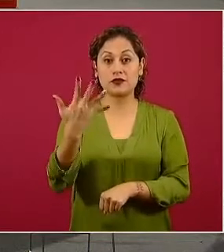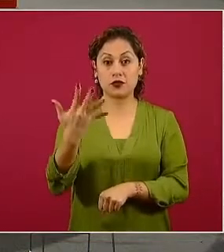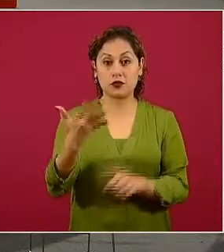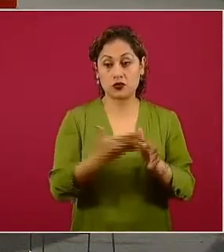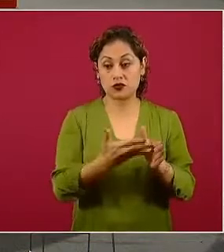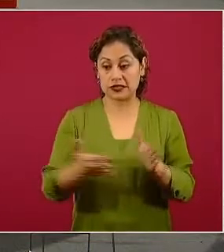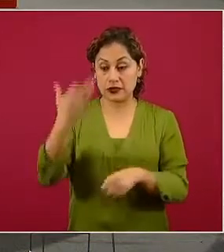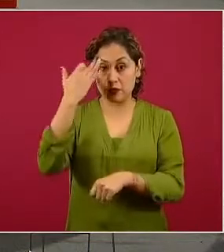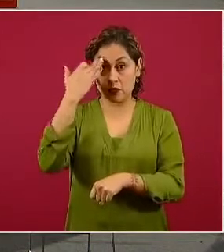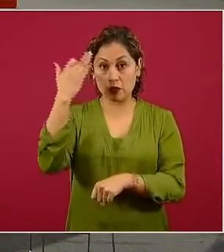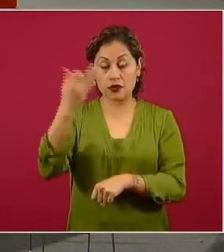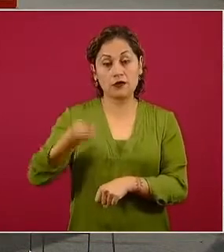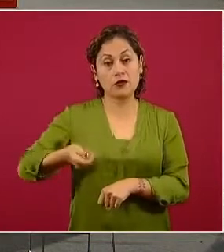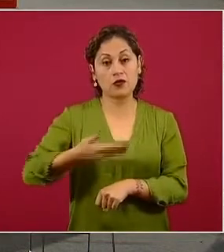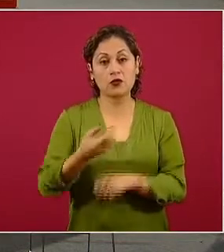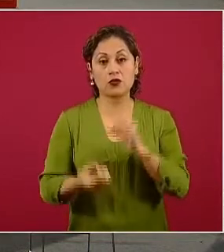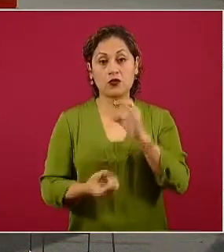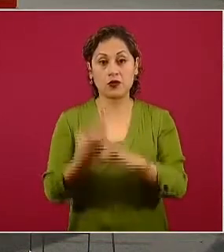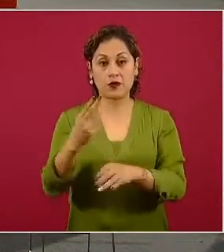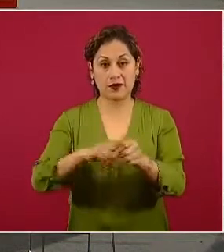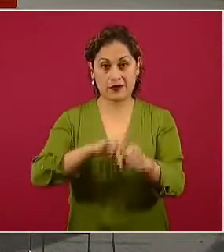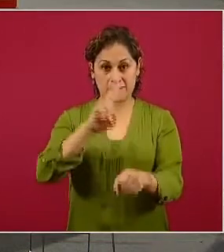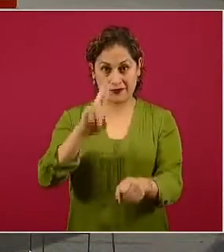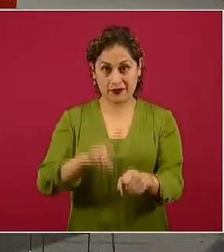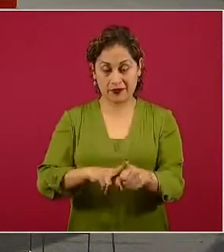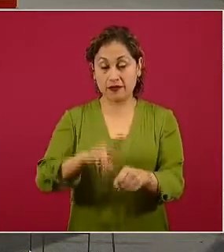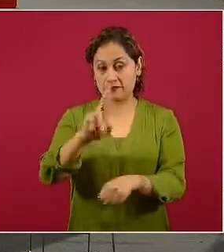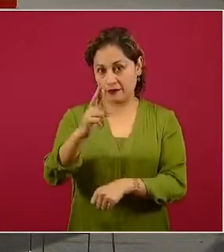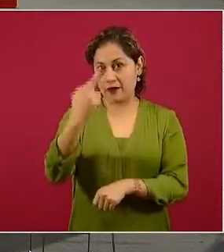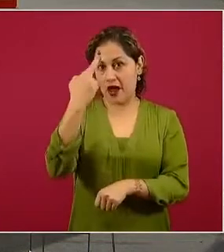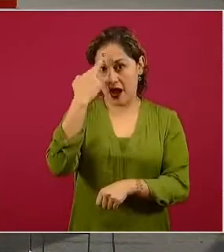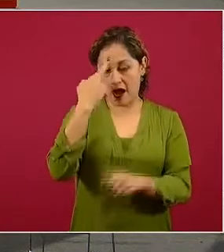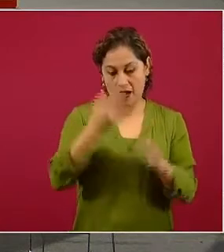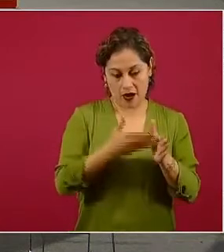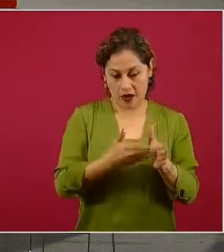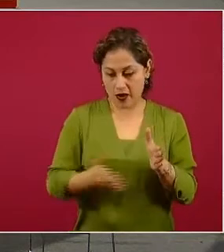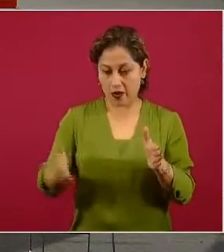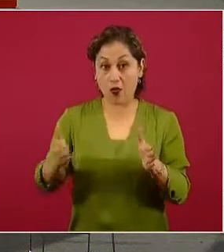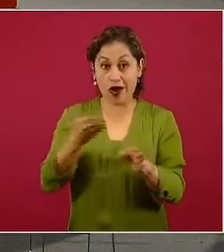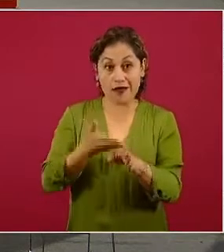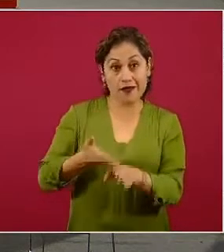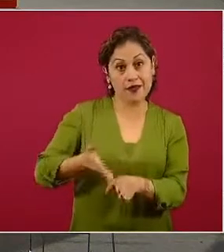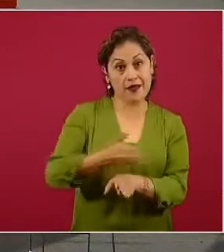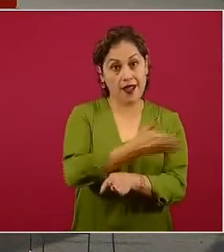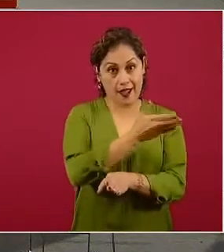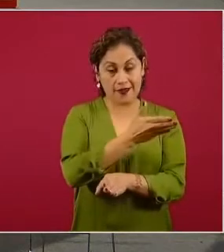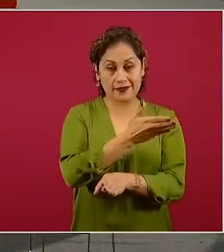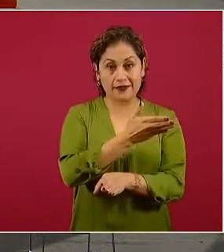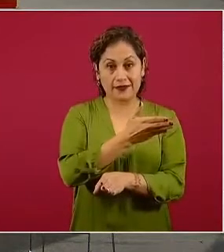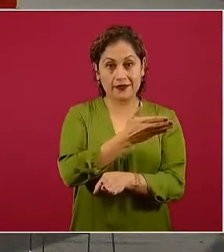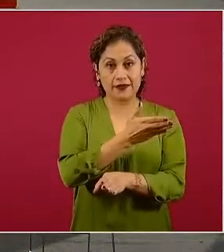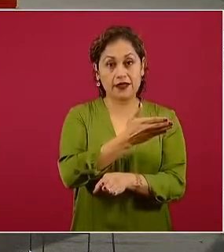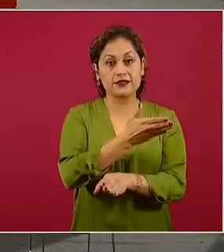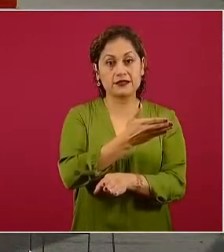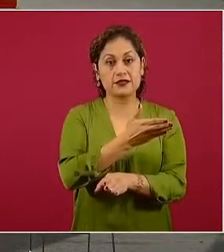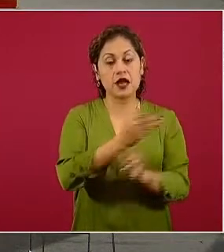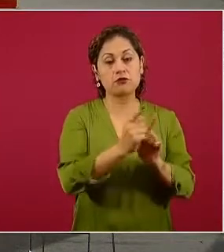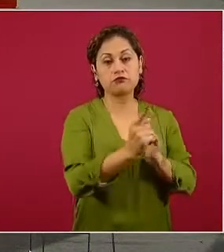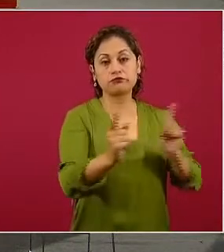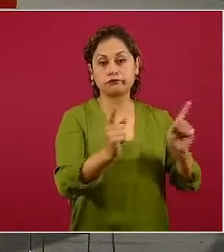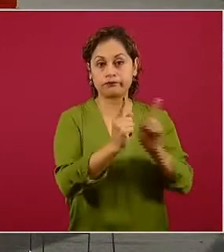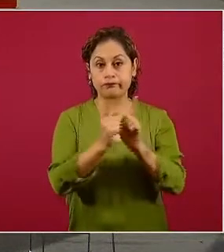nueva normalidad. Recordemos que en este marco que prosiguió después de la Jornada Nacional de Sana